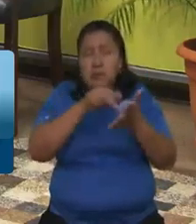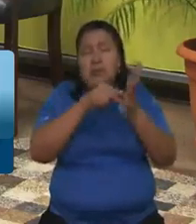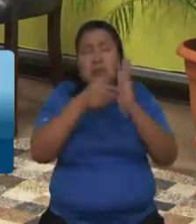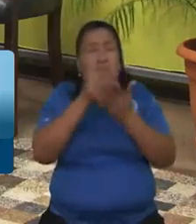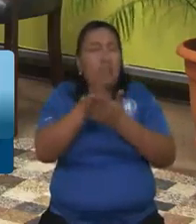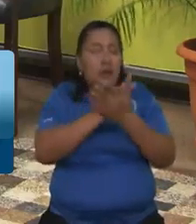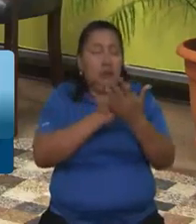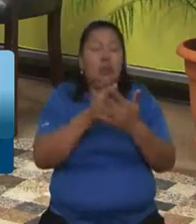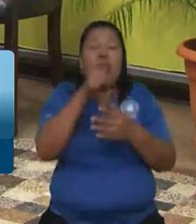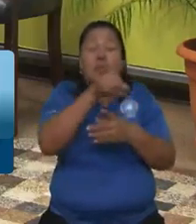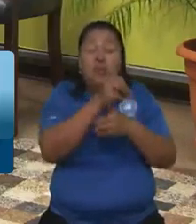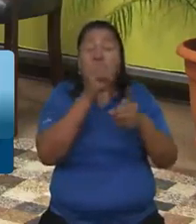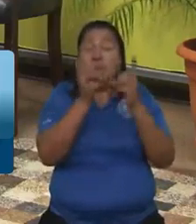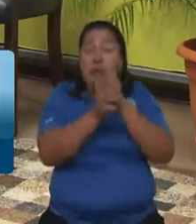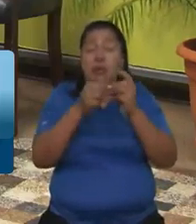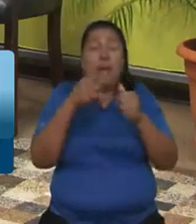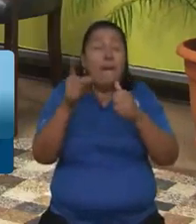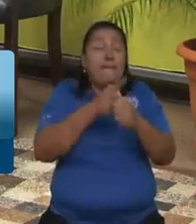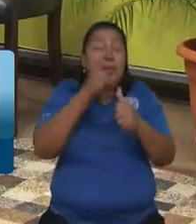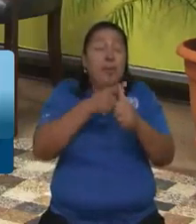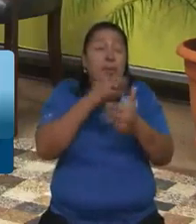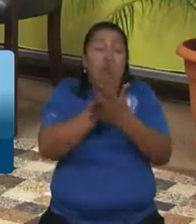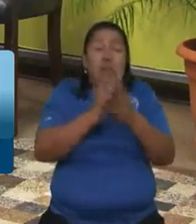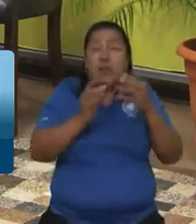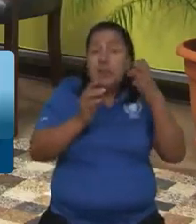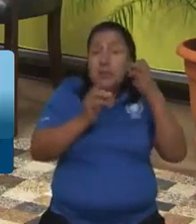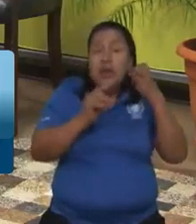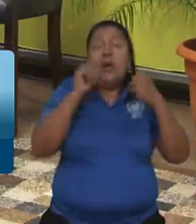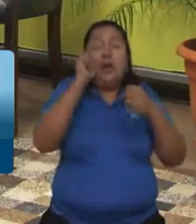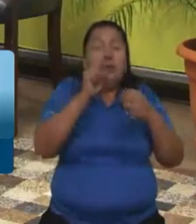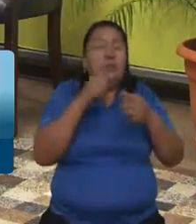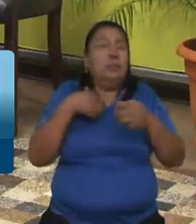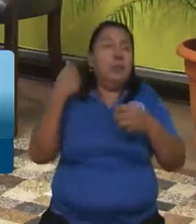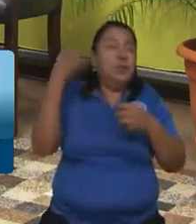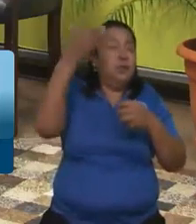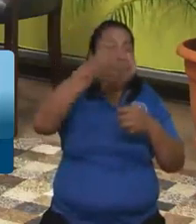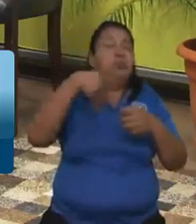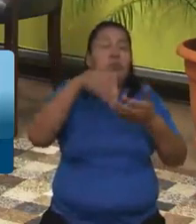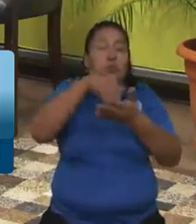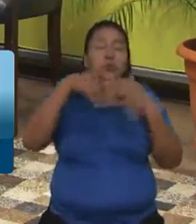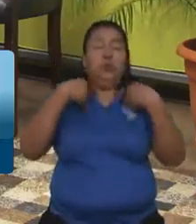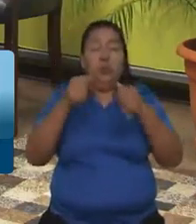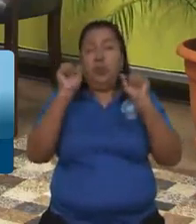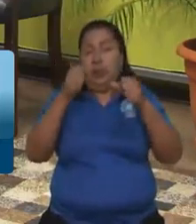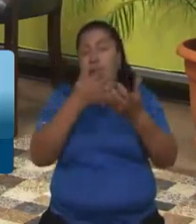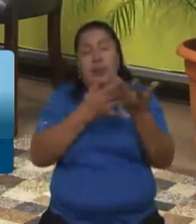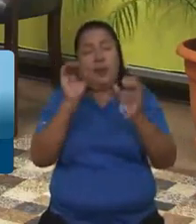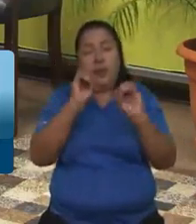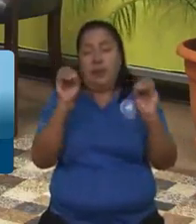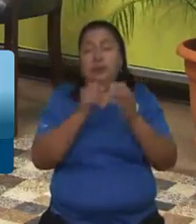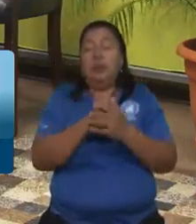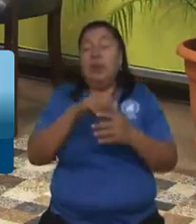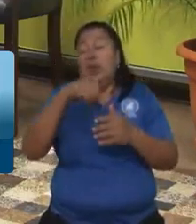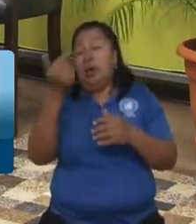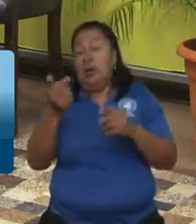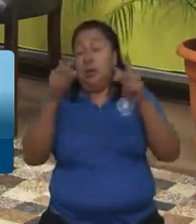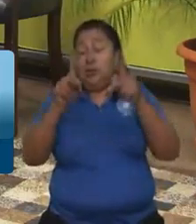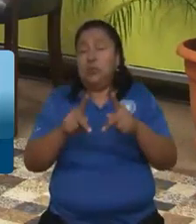que tiene que llegar a acudir a buscar atención médica. No puede estar una persona secretando líquido del